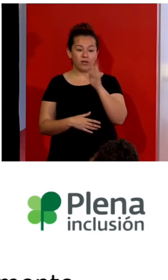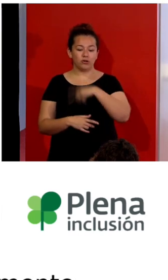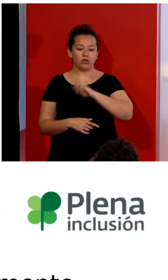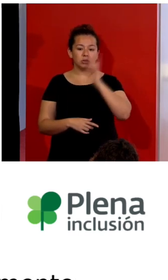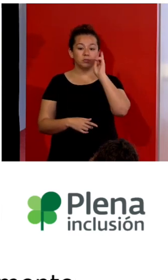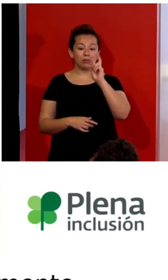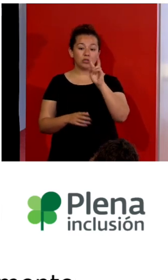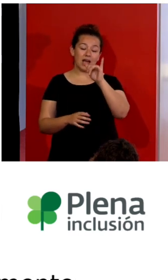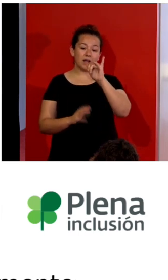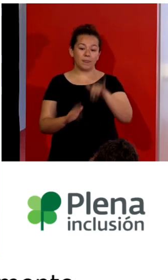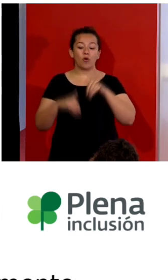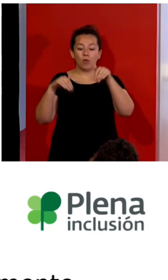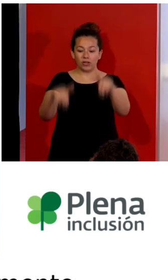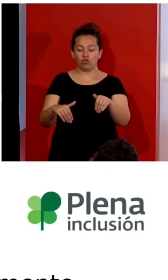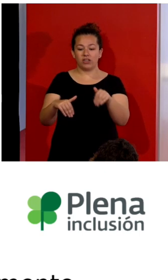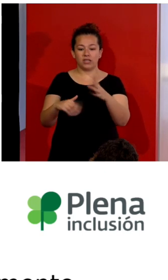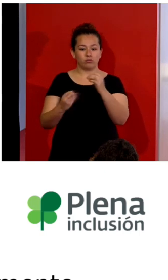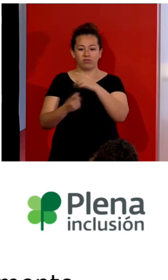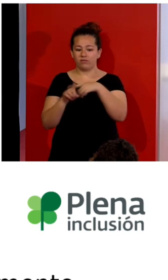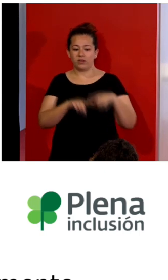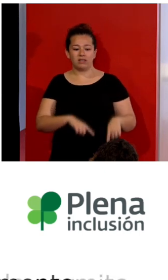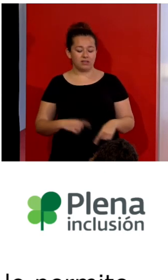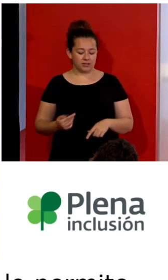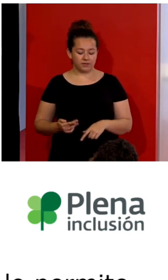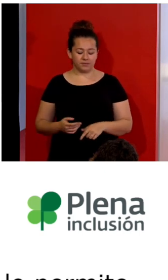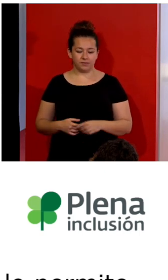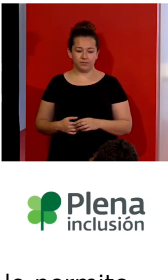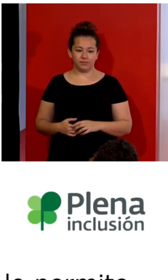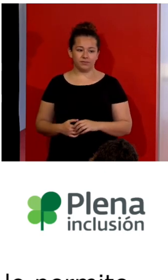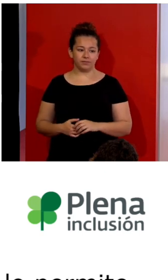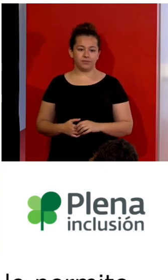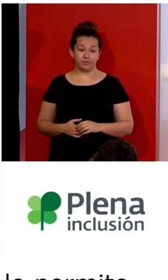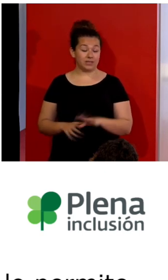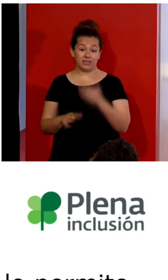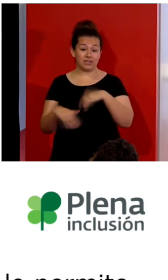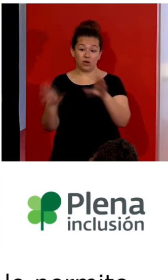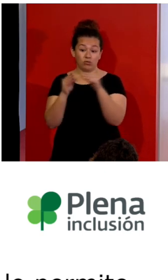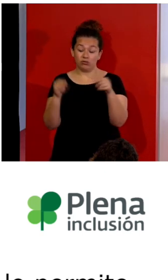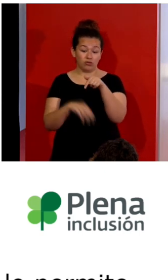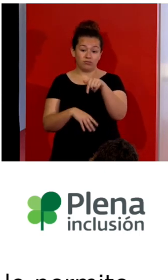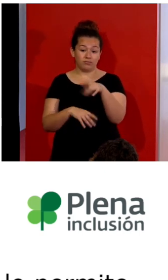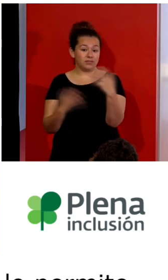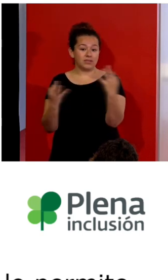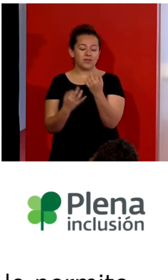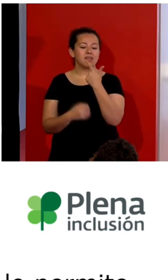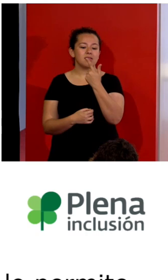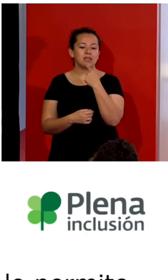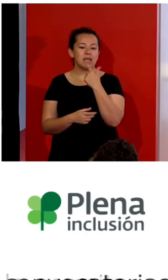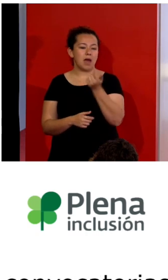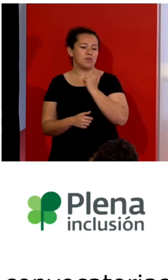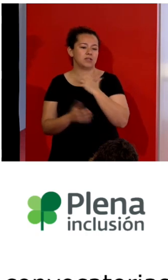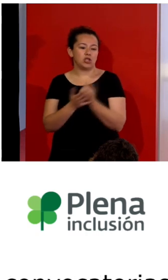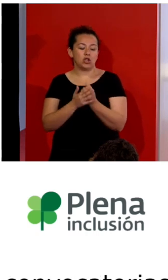con convocatorias muy dispares. Y como conclusión a este respecto hay que decir que no se aprovechan todas las